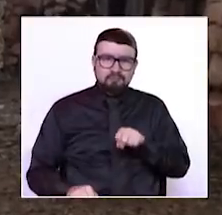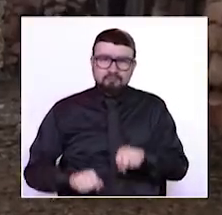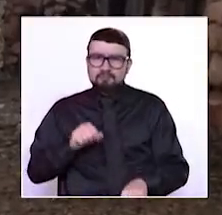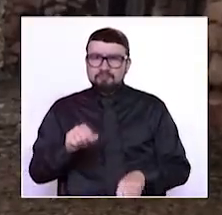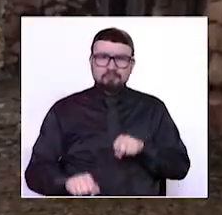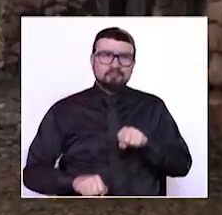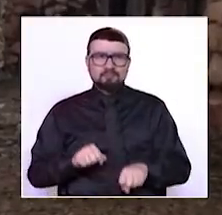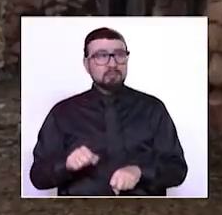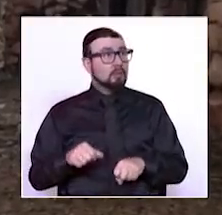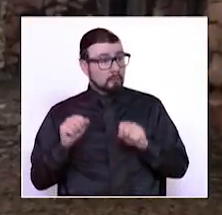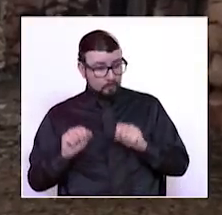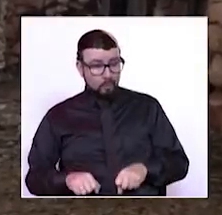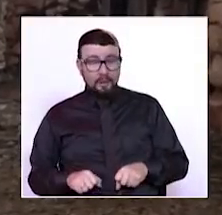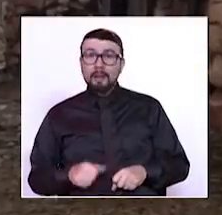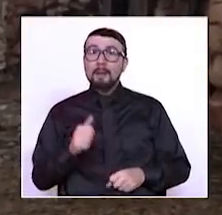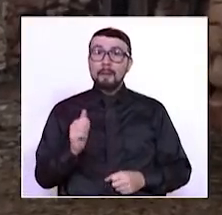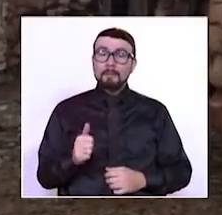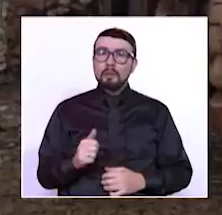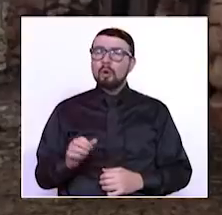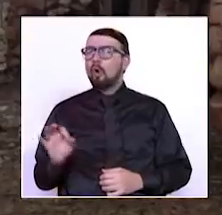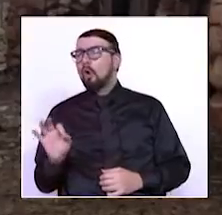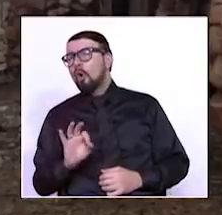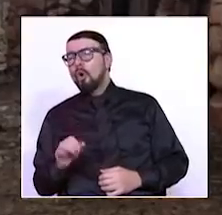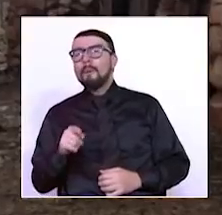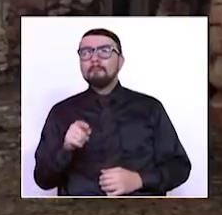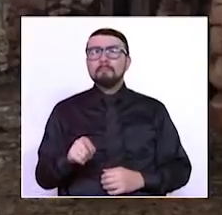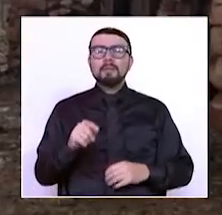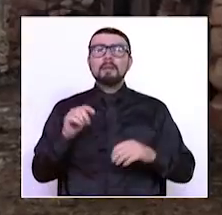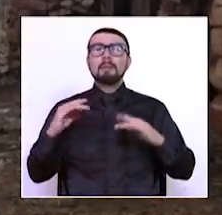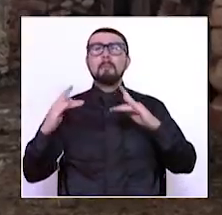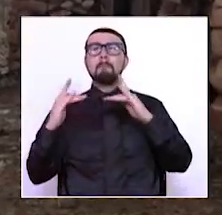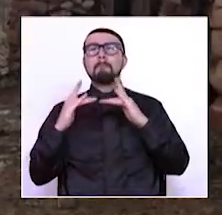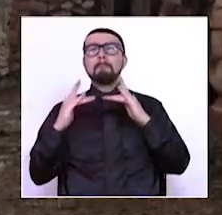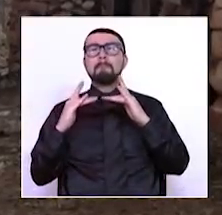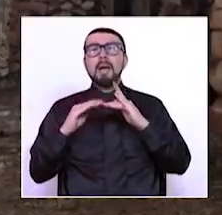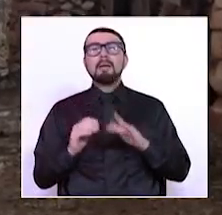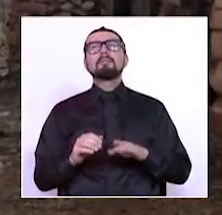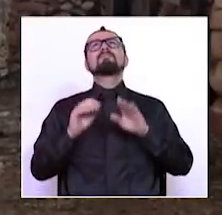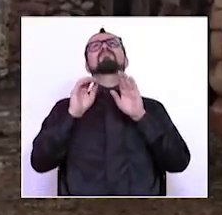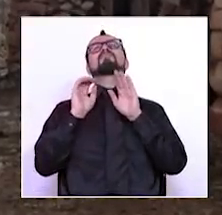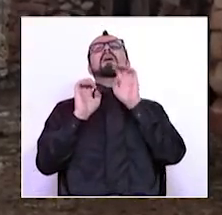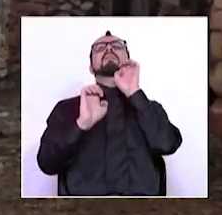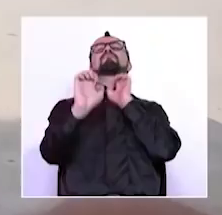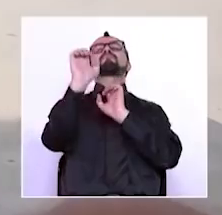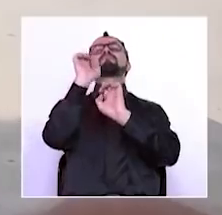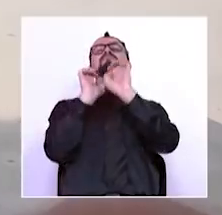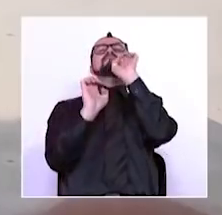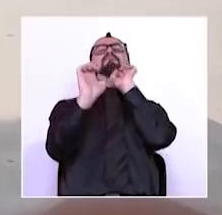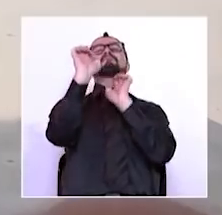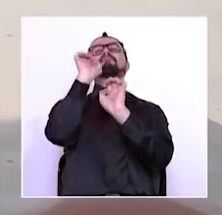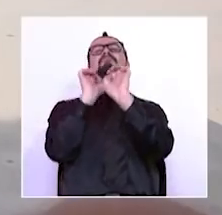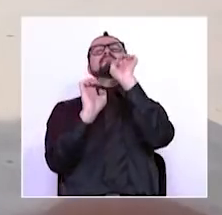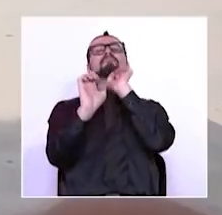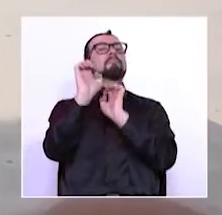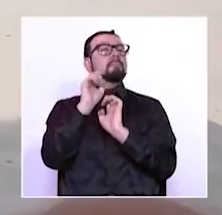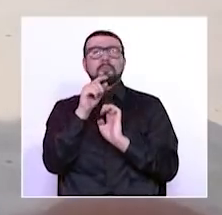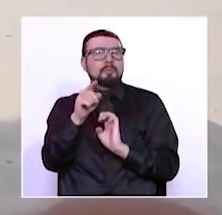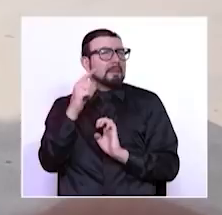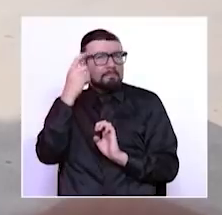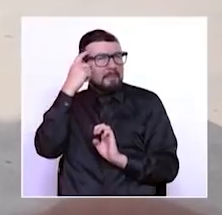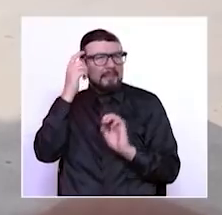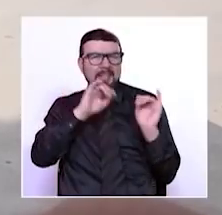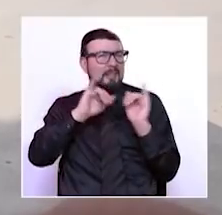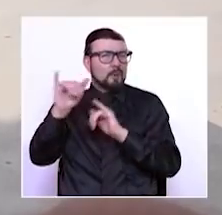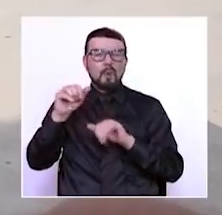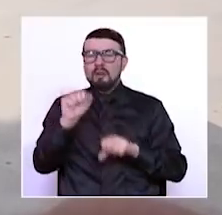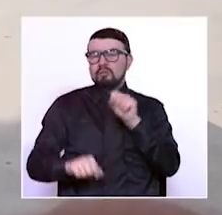una colchoneta. Asegúrate de poner la espalda contra el suelo y las manos detrás de la nuca. Eleva las piernas y simula pedalear durante